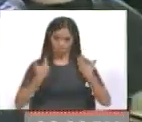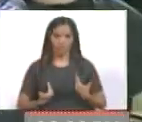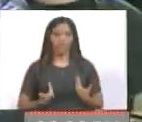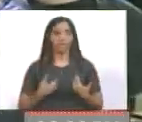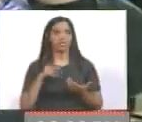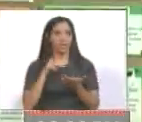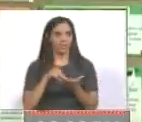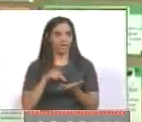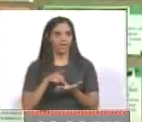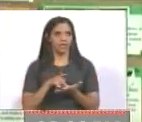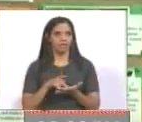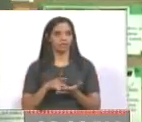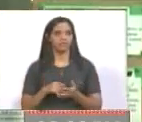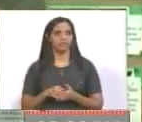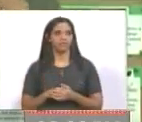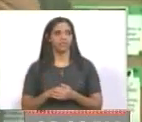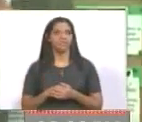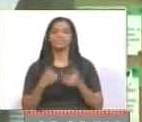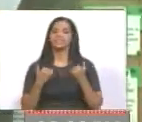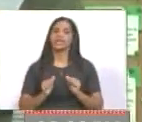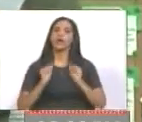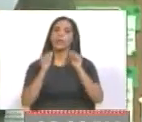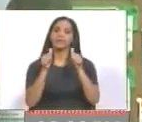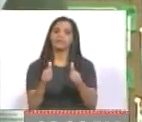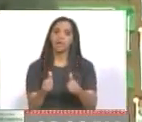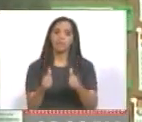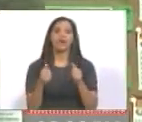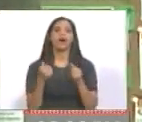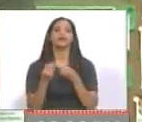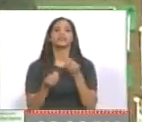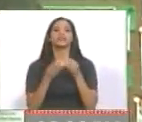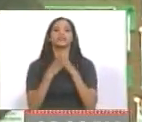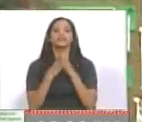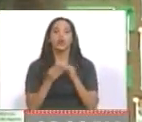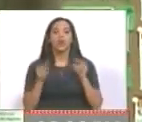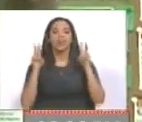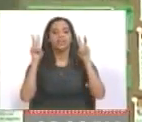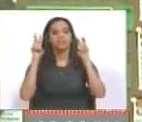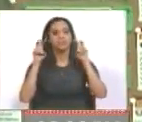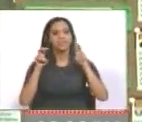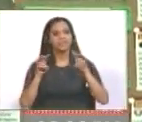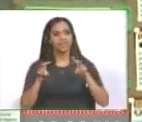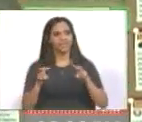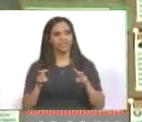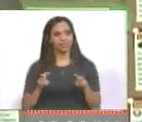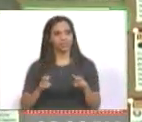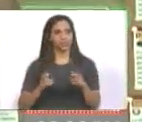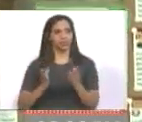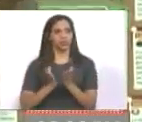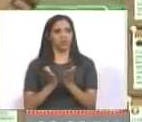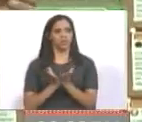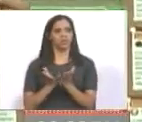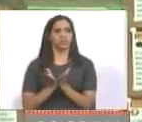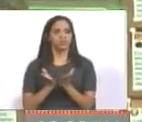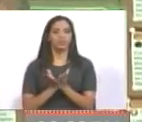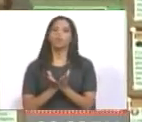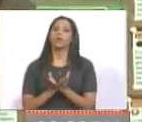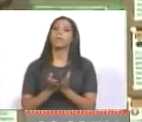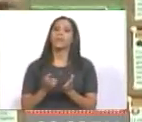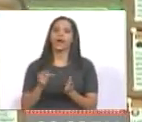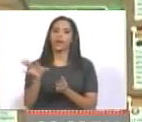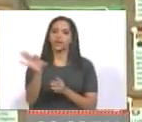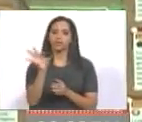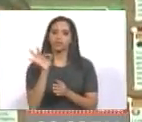también. Ya comenzamos a hacer todo lo que es la investigación, los estudios, para determinar